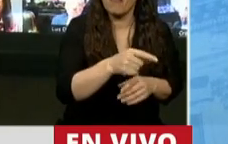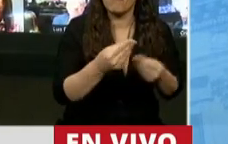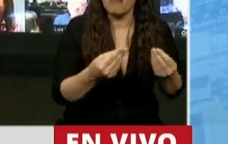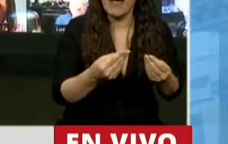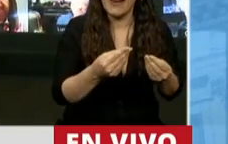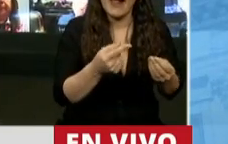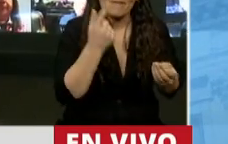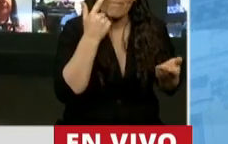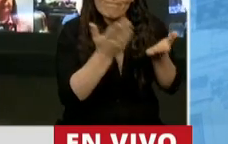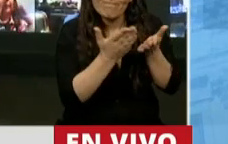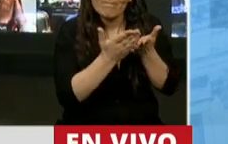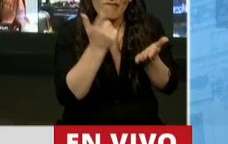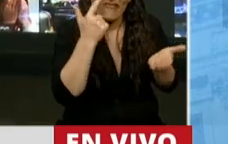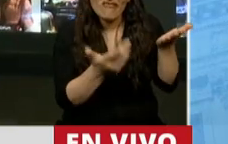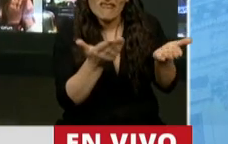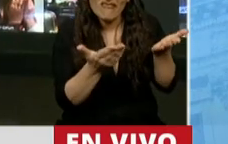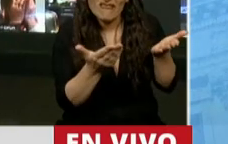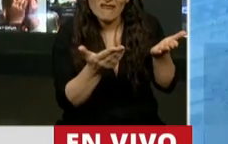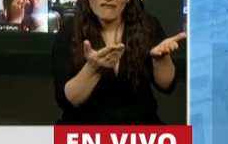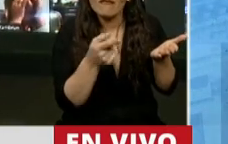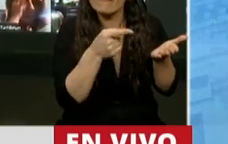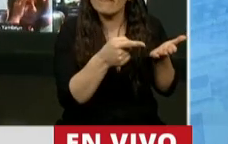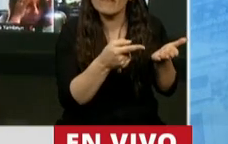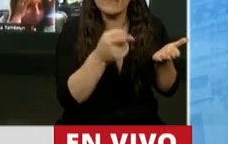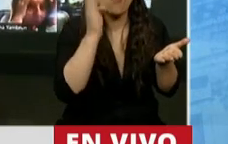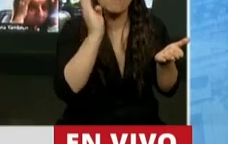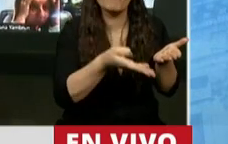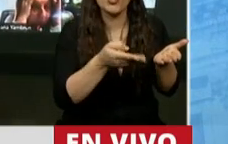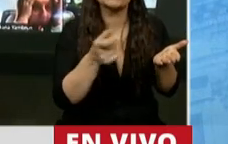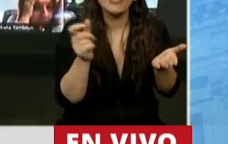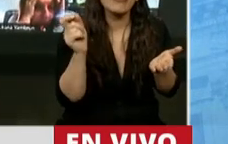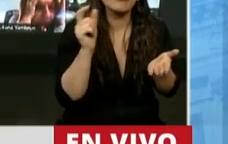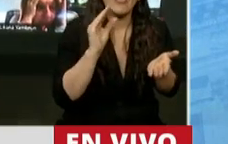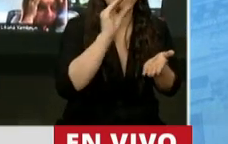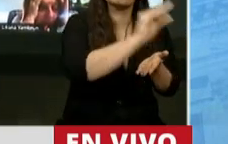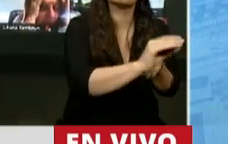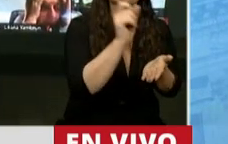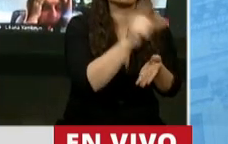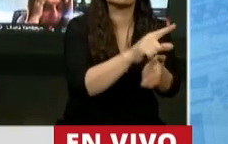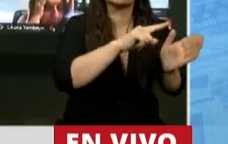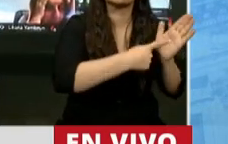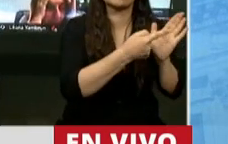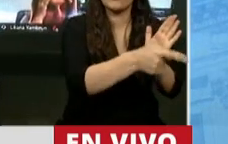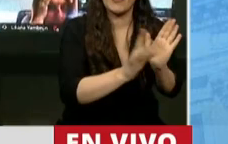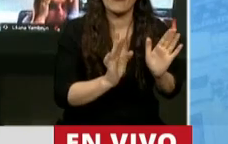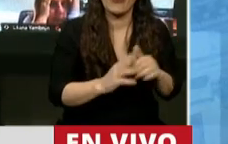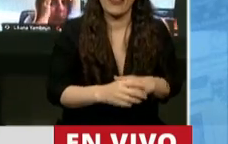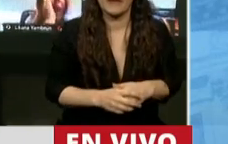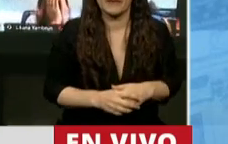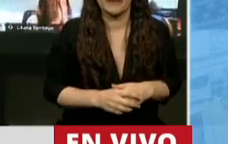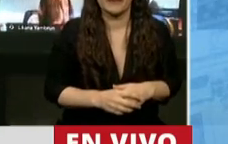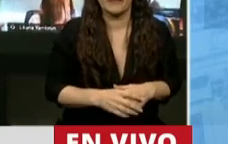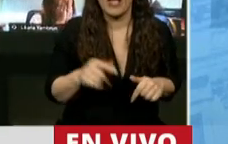poder analizar cuál es el porcentaje de coparticipación que le corresponde a la Ciudad de Buenos Aires.